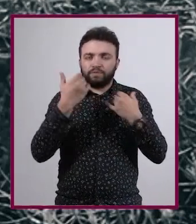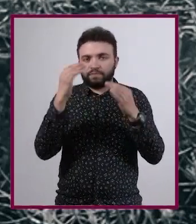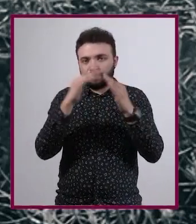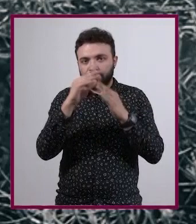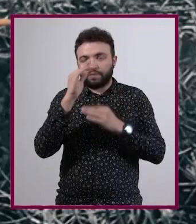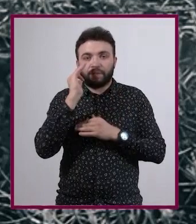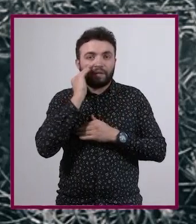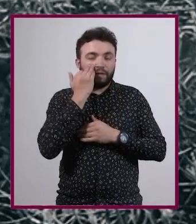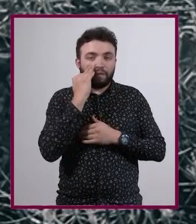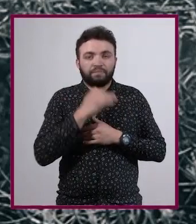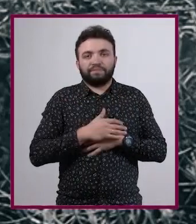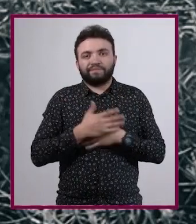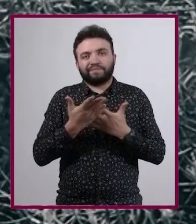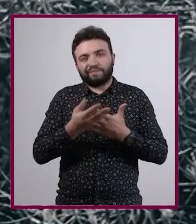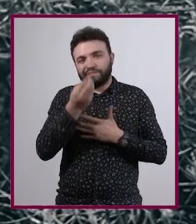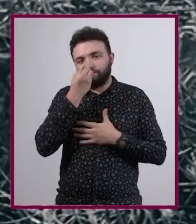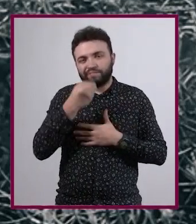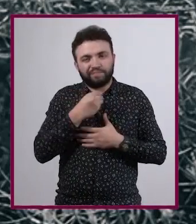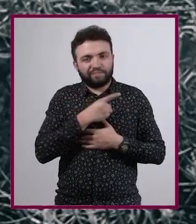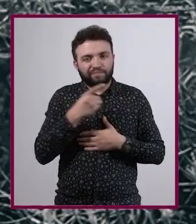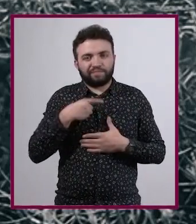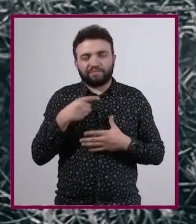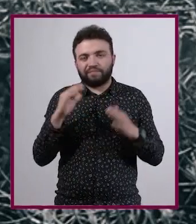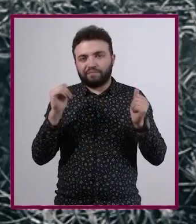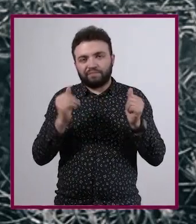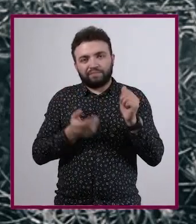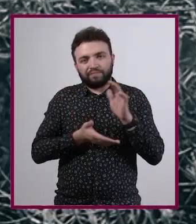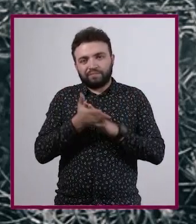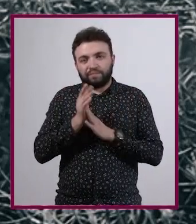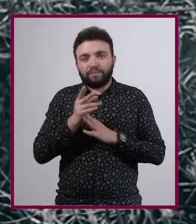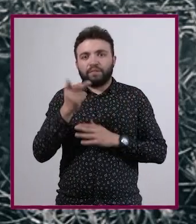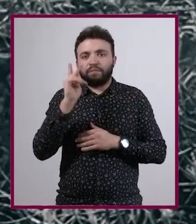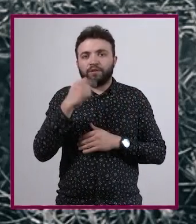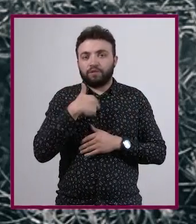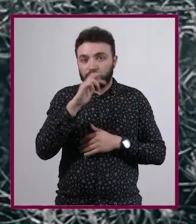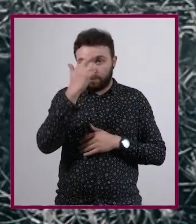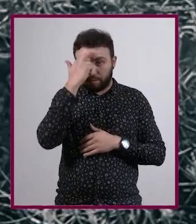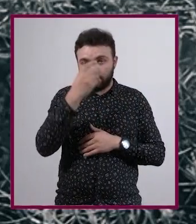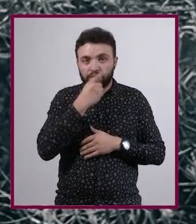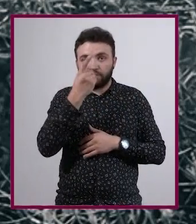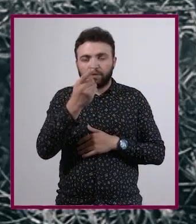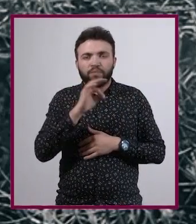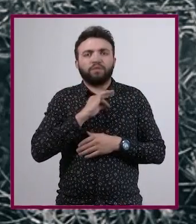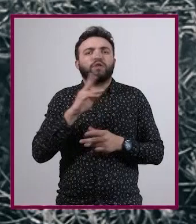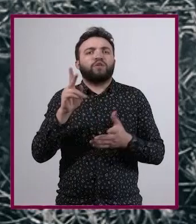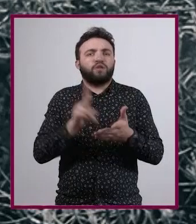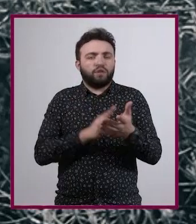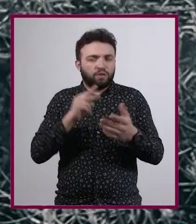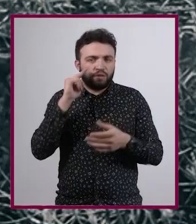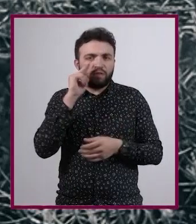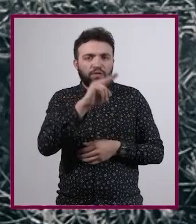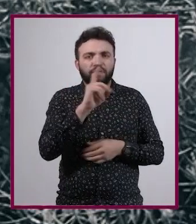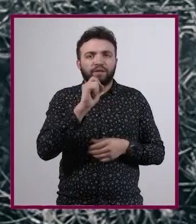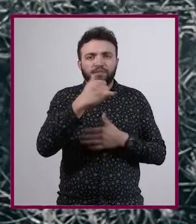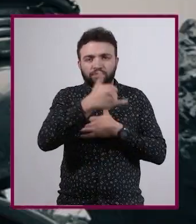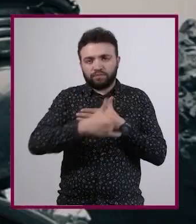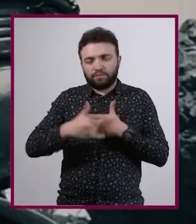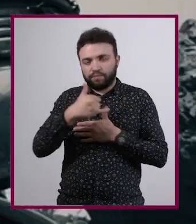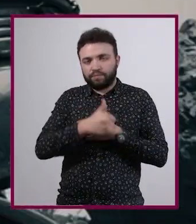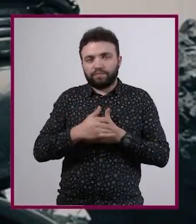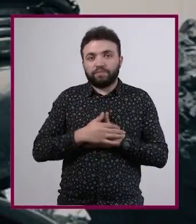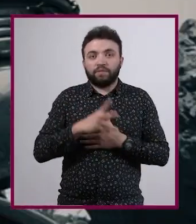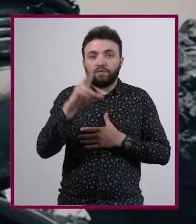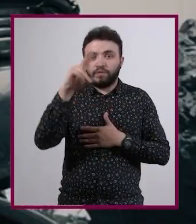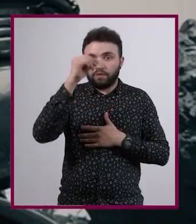Facebook. Lamentablemente hemos llegado al final de este programa, pero les recordamos que pueden volver a verlo en nuestro canal de YouTube.